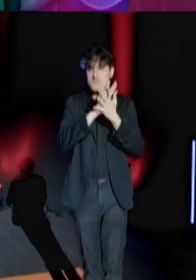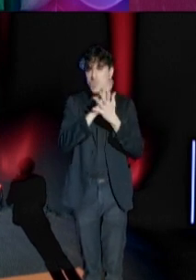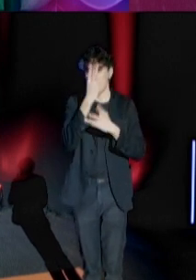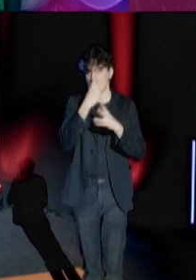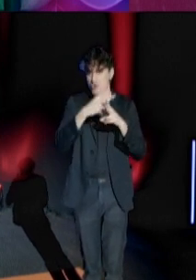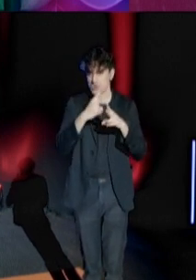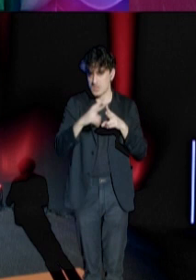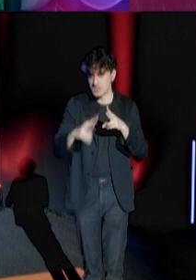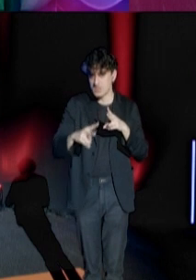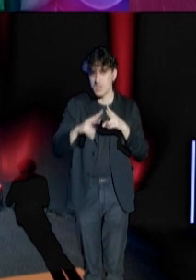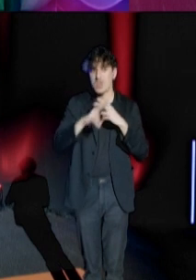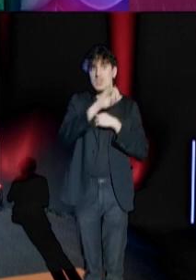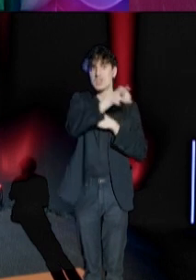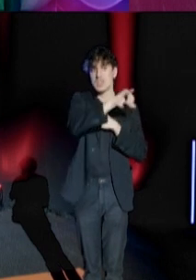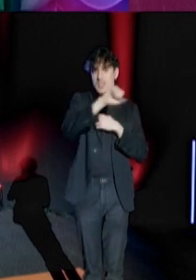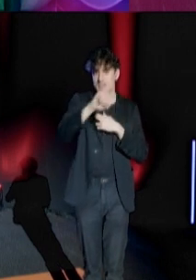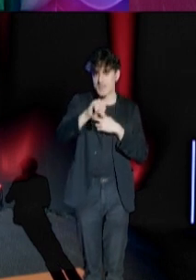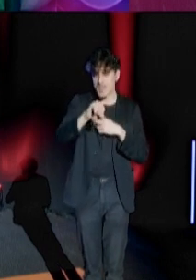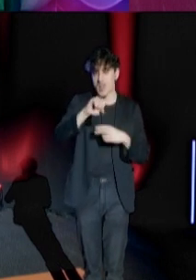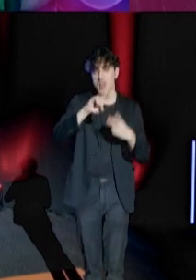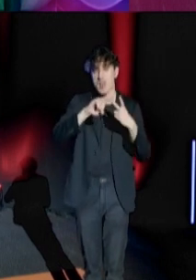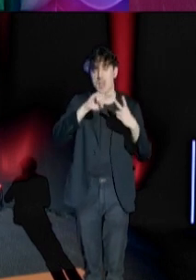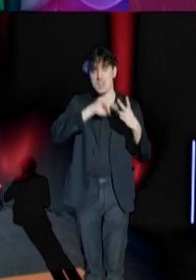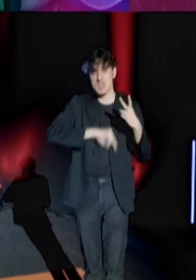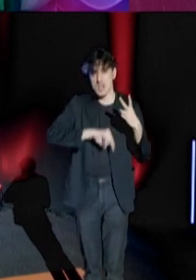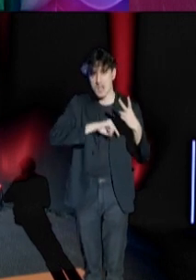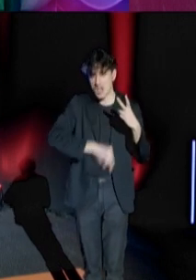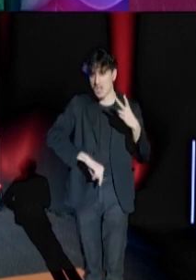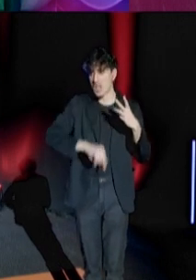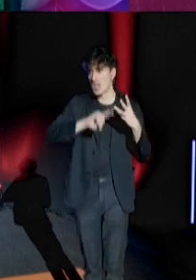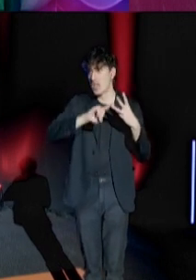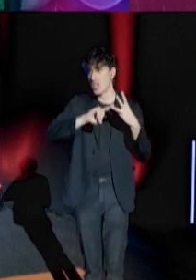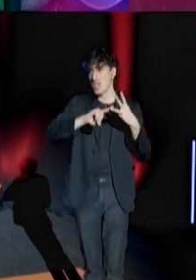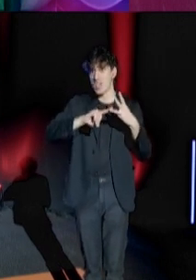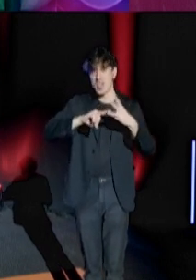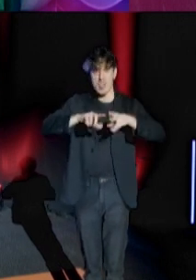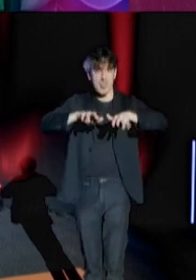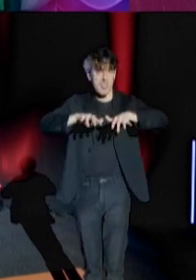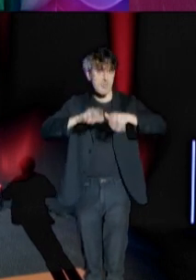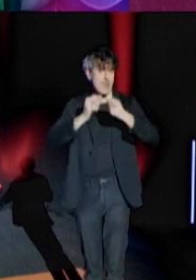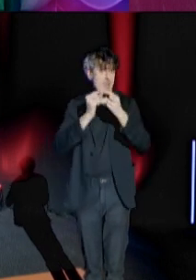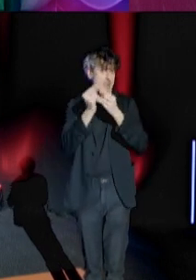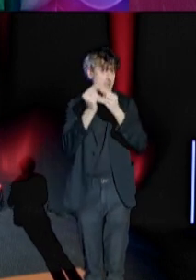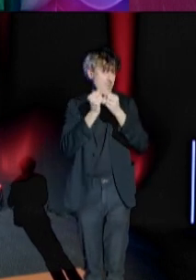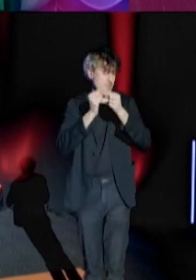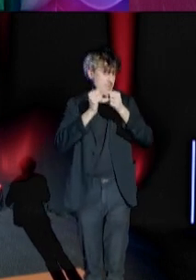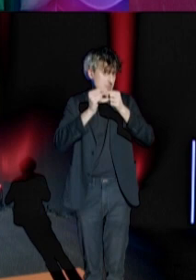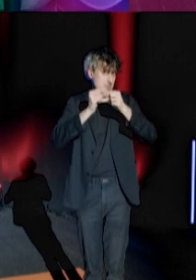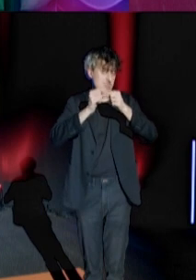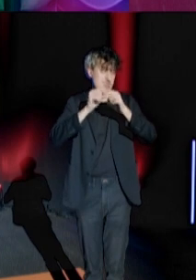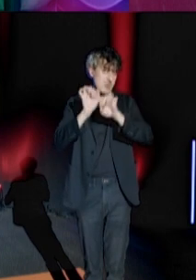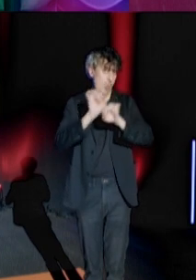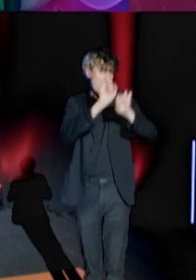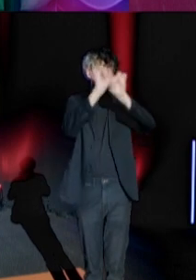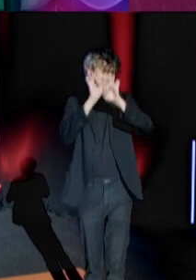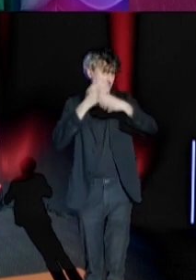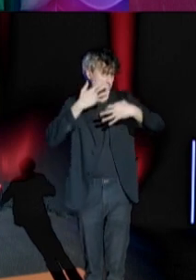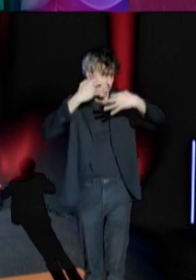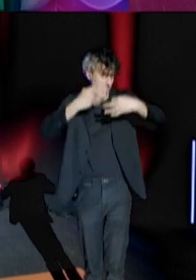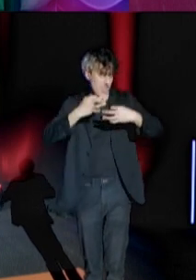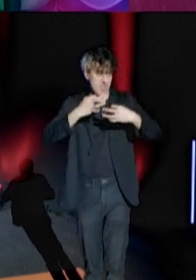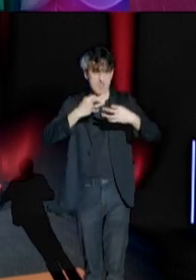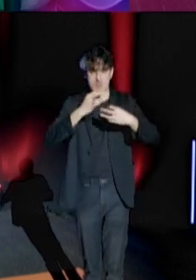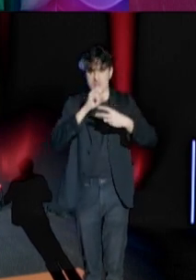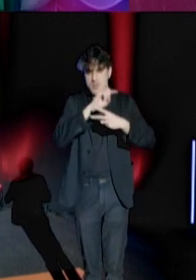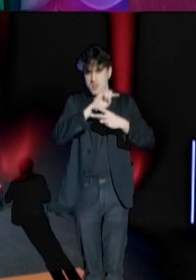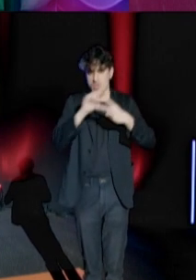queremos hablar de Inteligencia artificial queremos hablar de ética queremos hablar de ciberseguridad porque las dos tienen que estar completamente